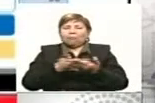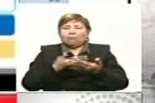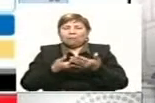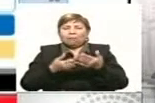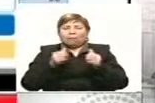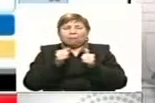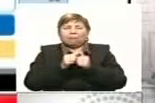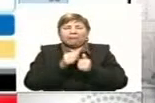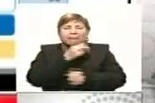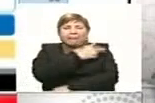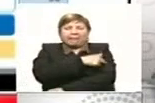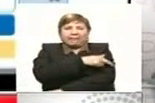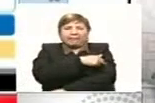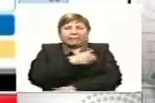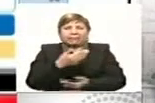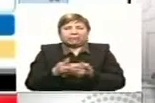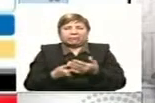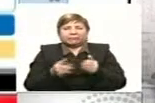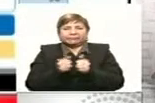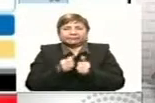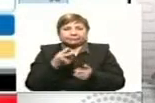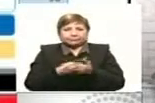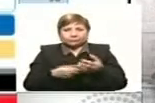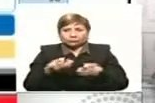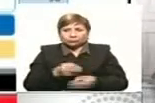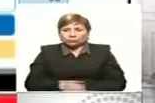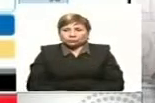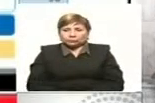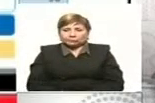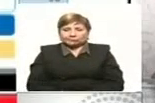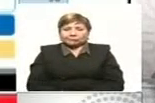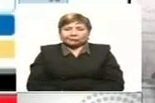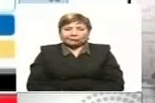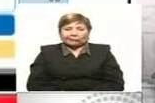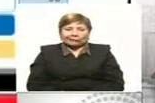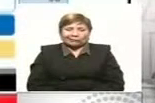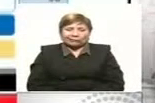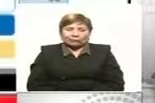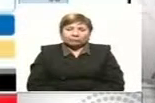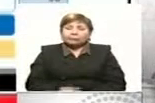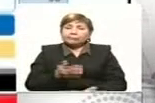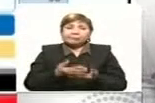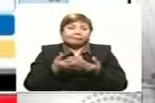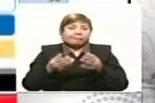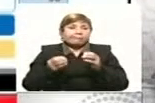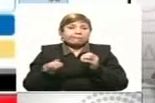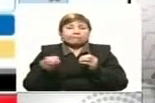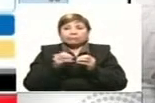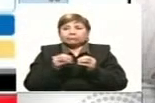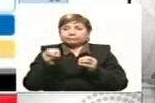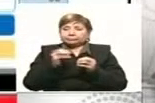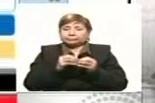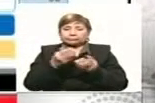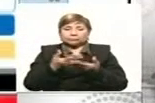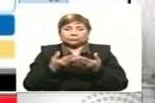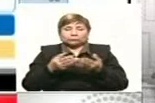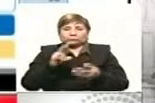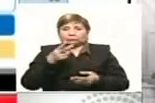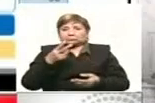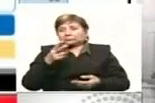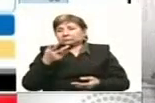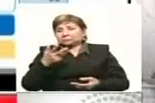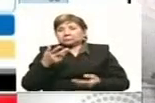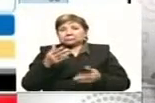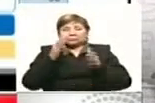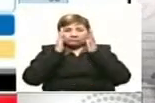los hospitales con los cuales contamos, ¿no? Y servicios complementarios en el primer, segundo y tercer nivel